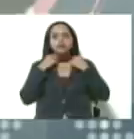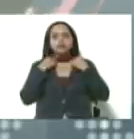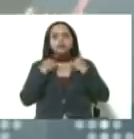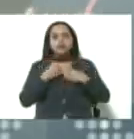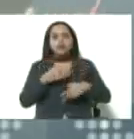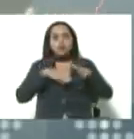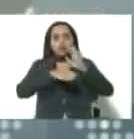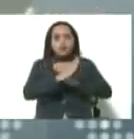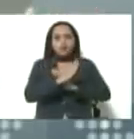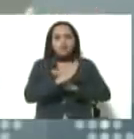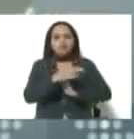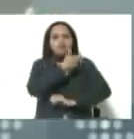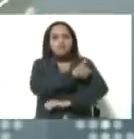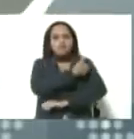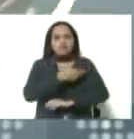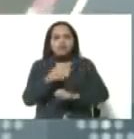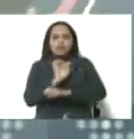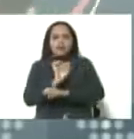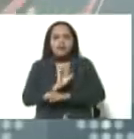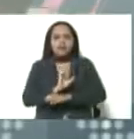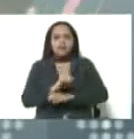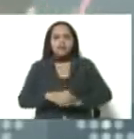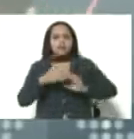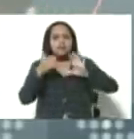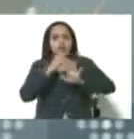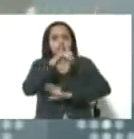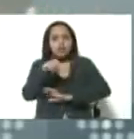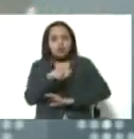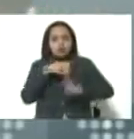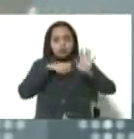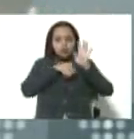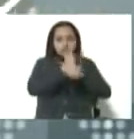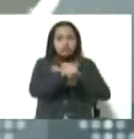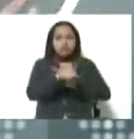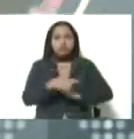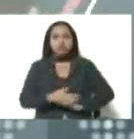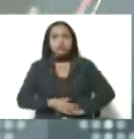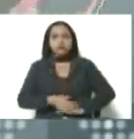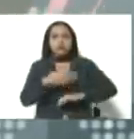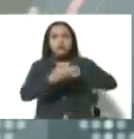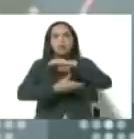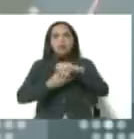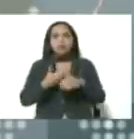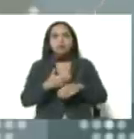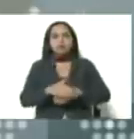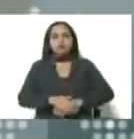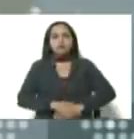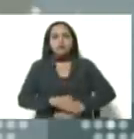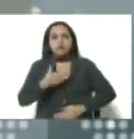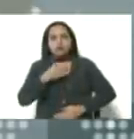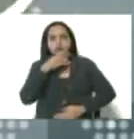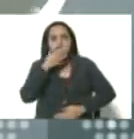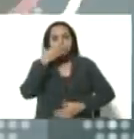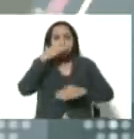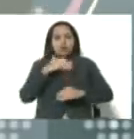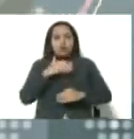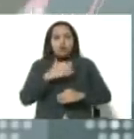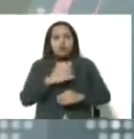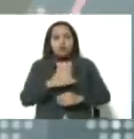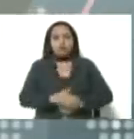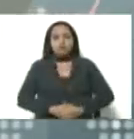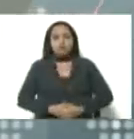divergencia el 6 de julio de allí fue ingresada como diagnóstico de temor y aspiracional por kobe 19